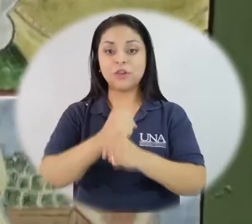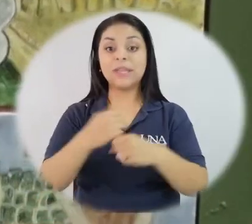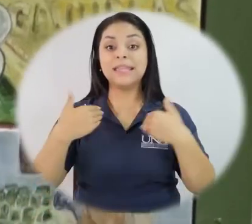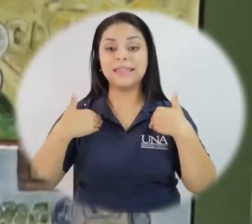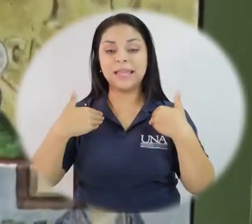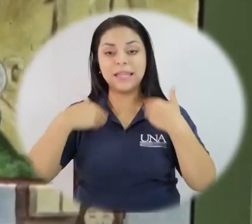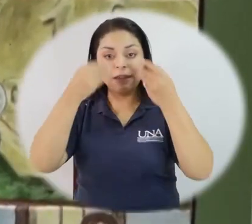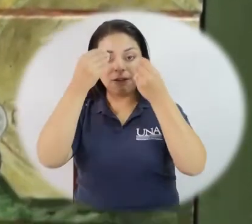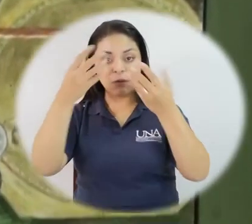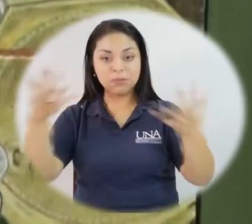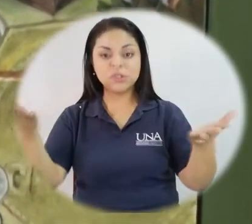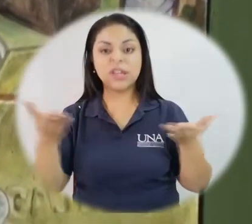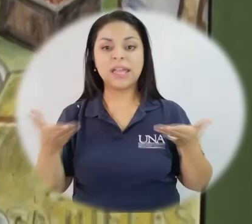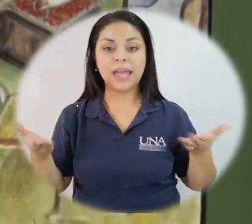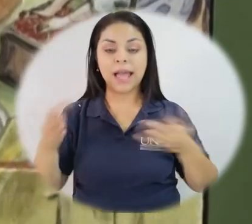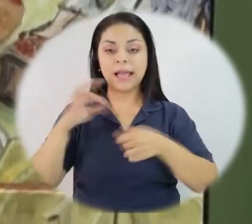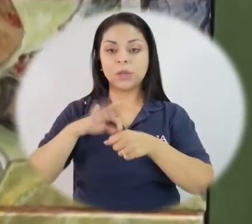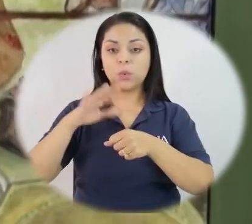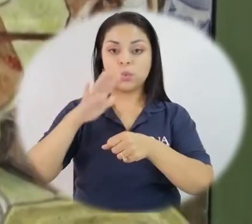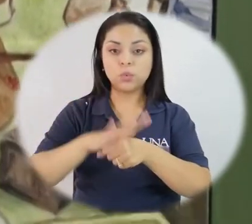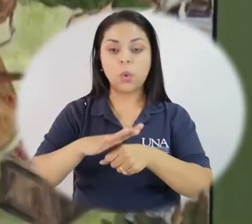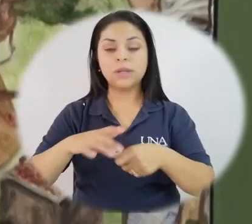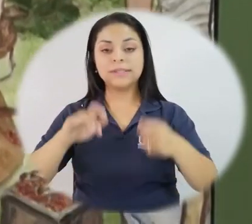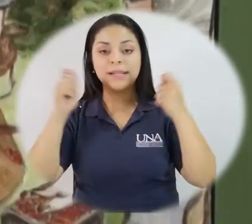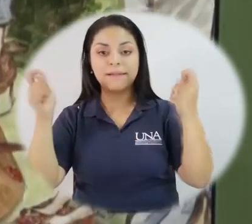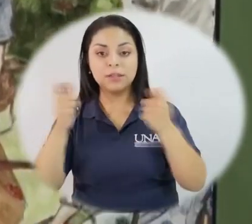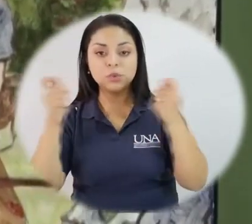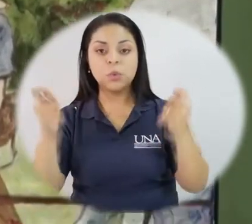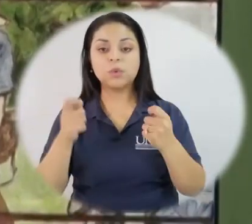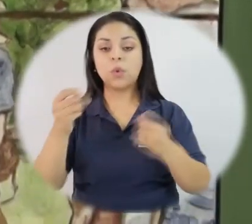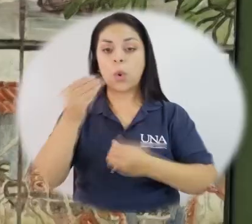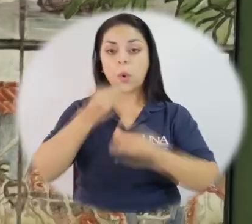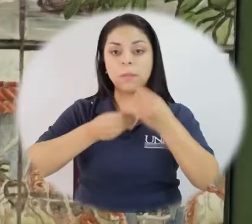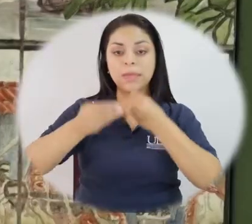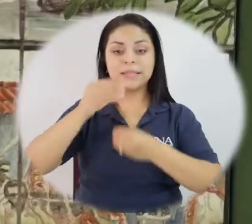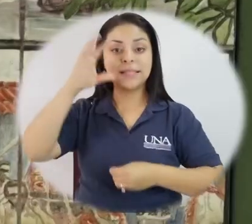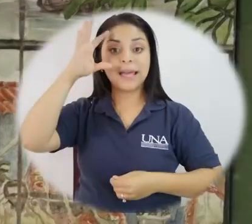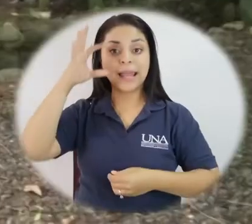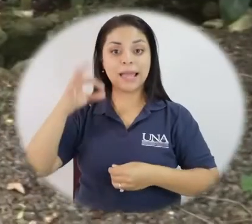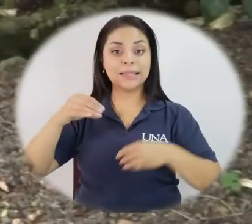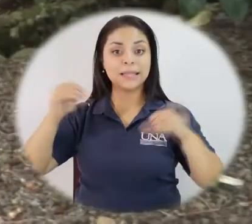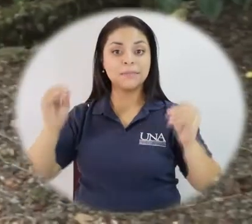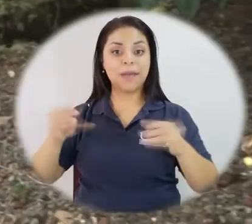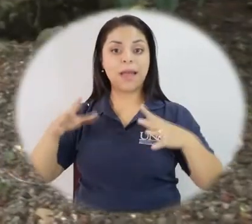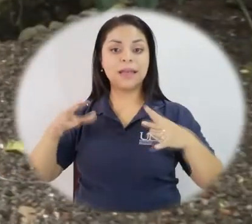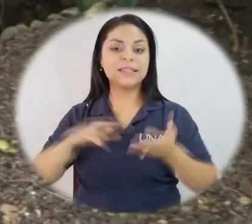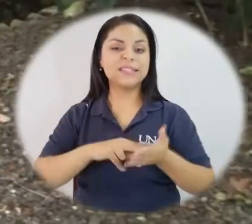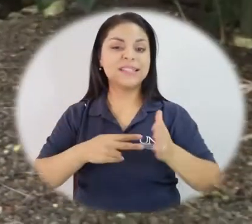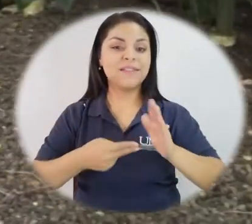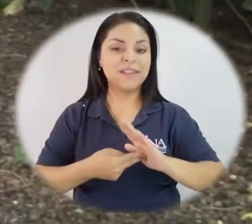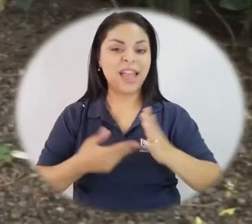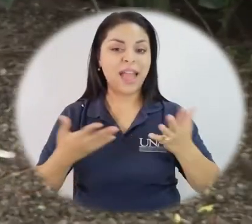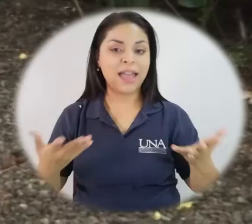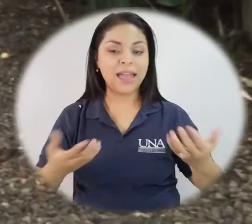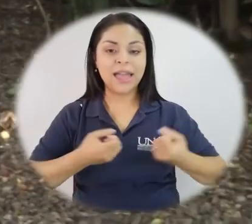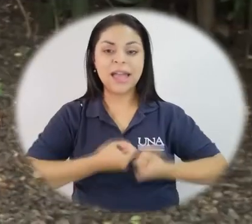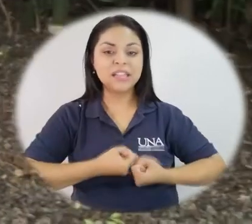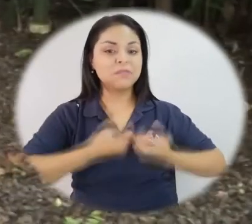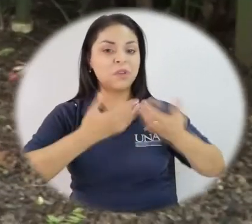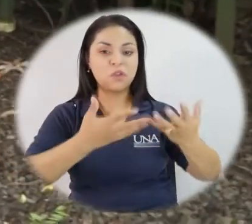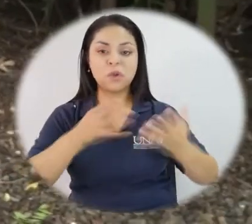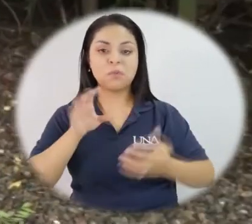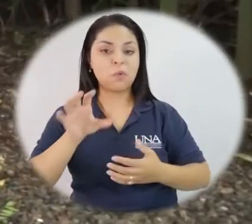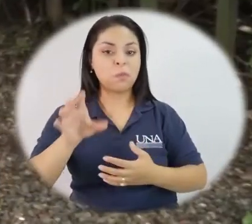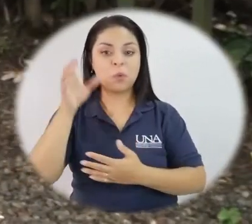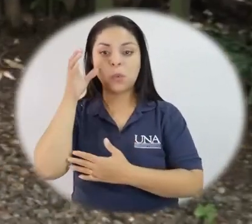presentan información sobre el agricultor, celebraciones, comidas, creencias mágicas, es decir, las expresiones